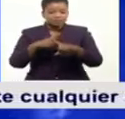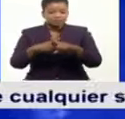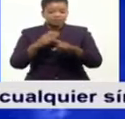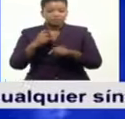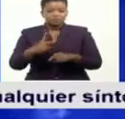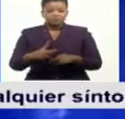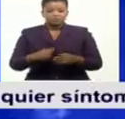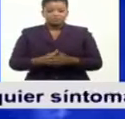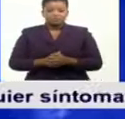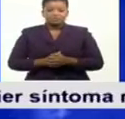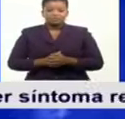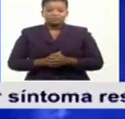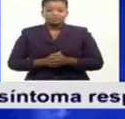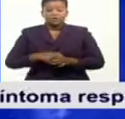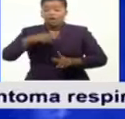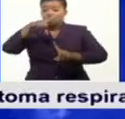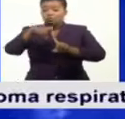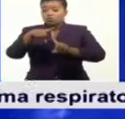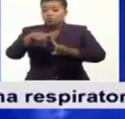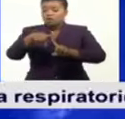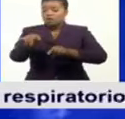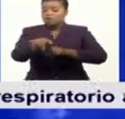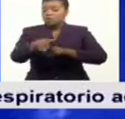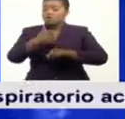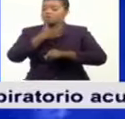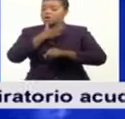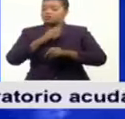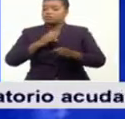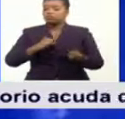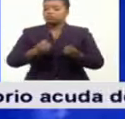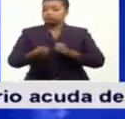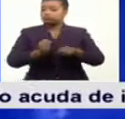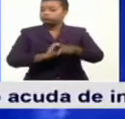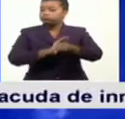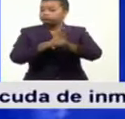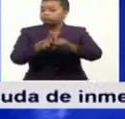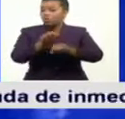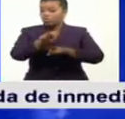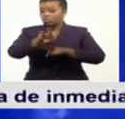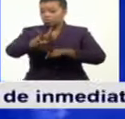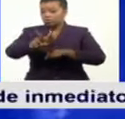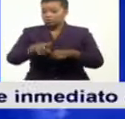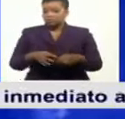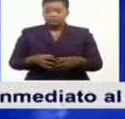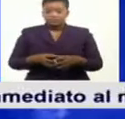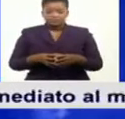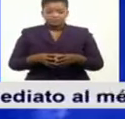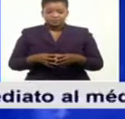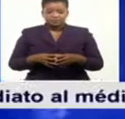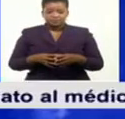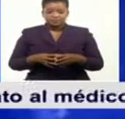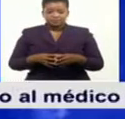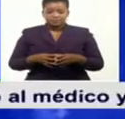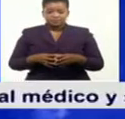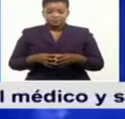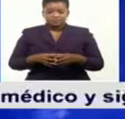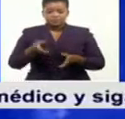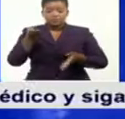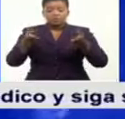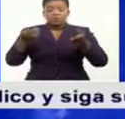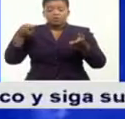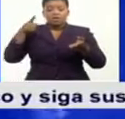Tunas, también volviendo al control de la transmisión con 12 casos autóctonos, incluso 4 menos que el día